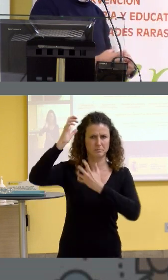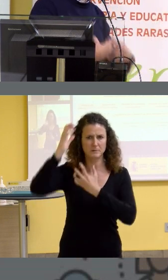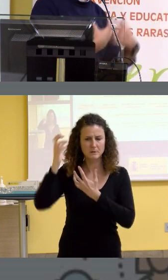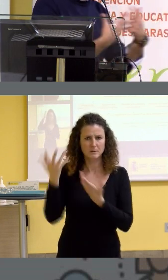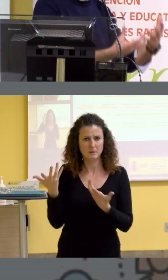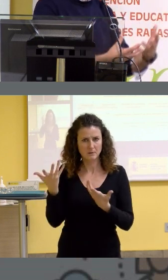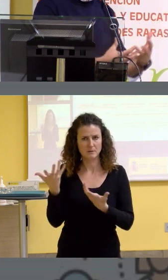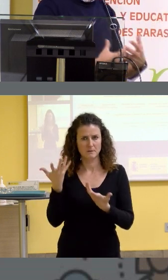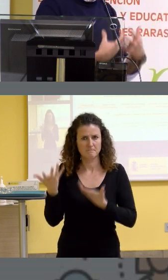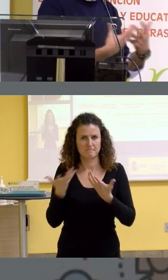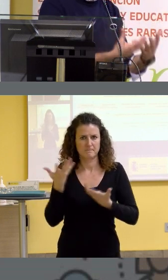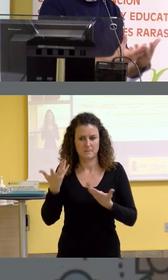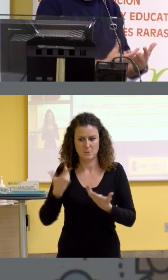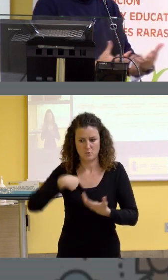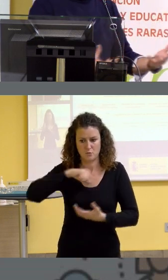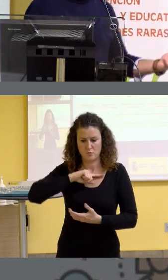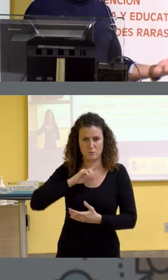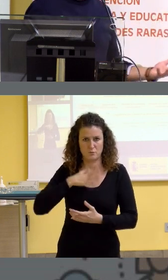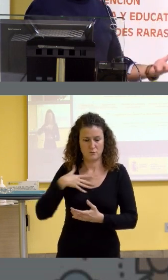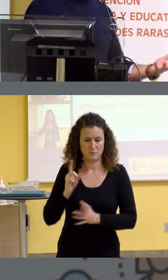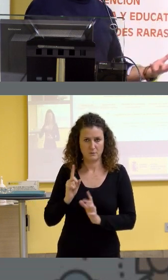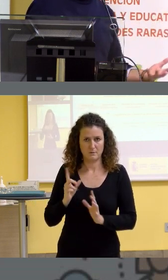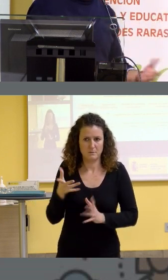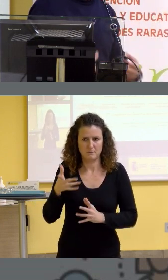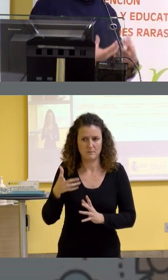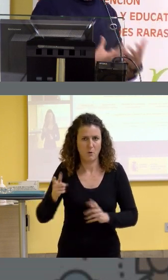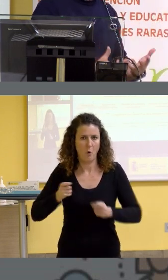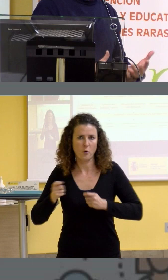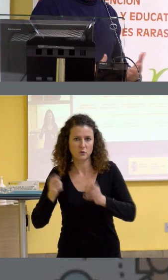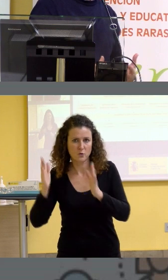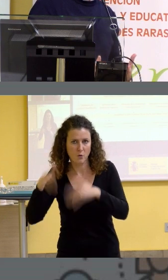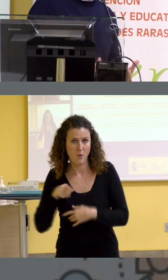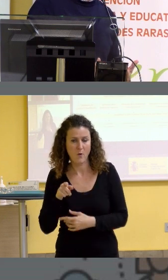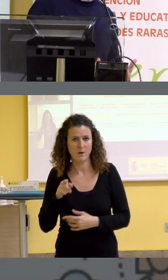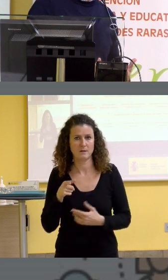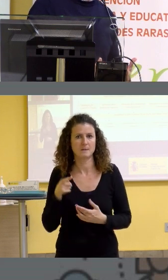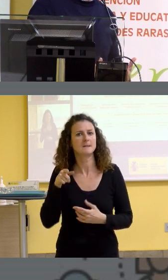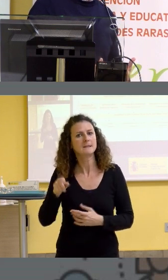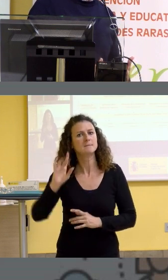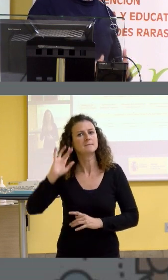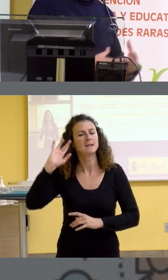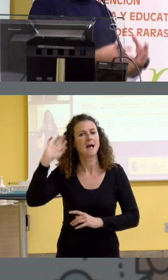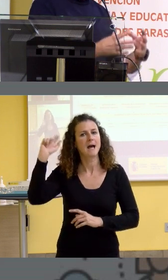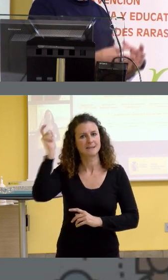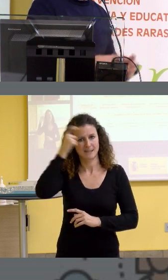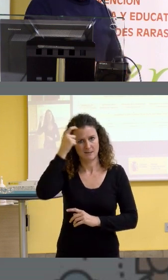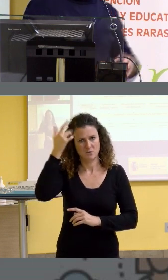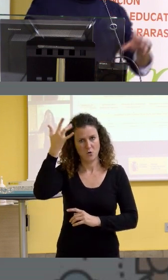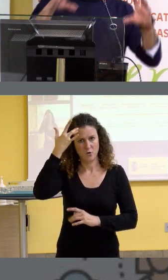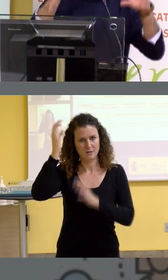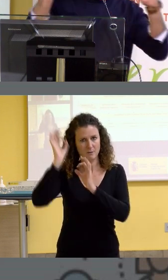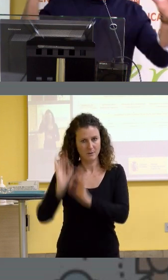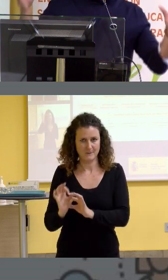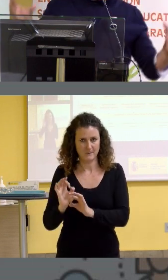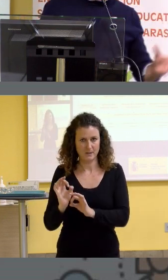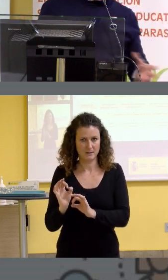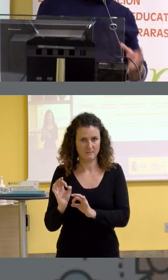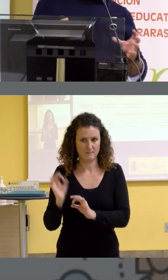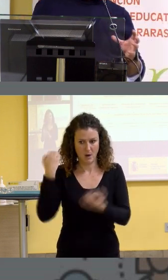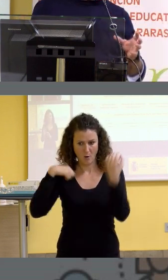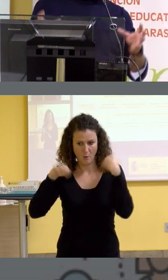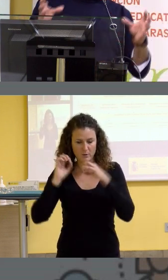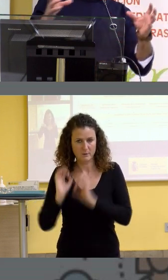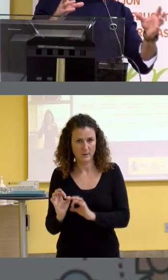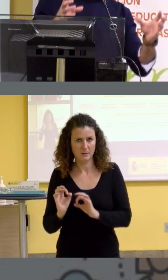sin que hubiese una pretensión para hacer una agresión, pero no la ha podido controlar. Esto también es trastorno cognitivo. Entonces,